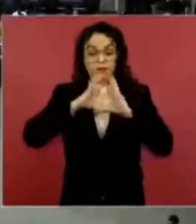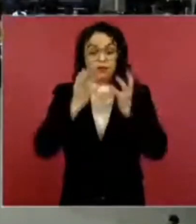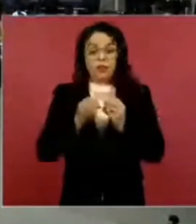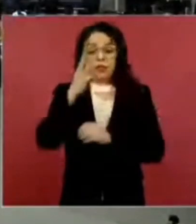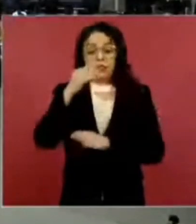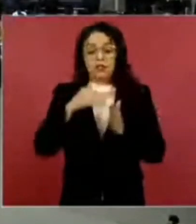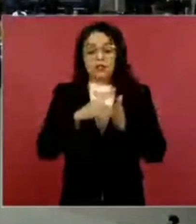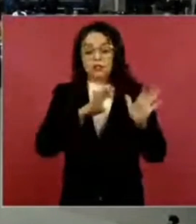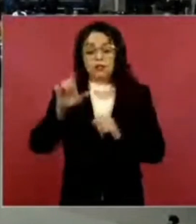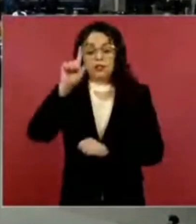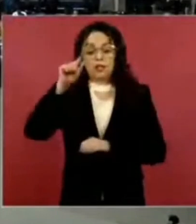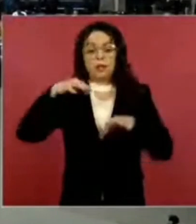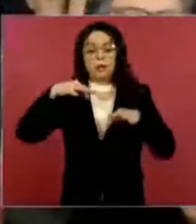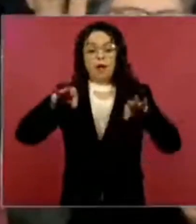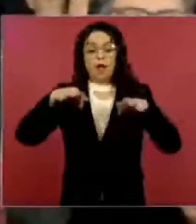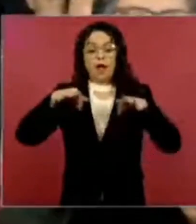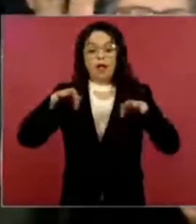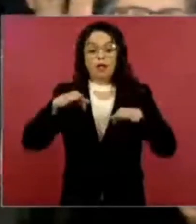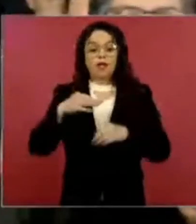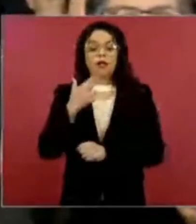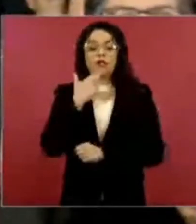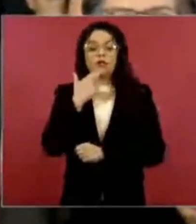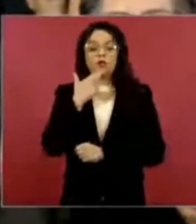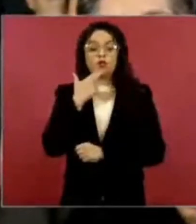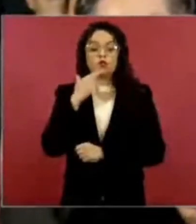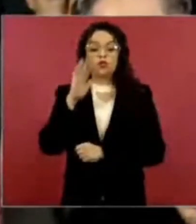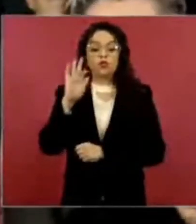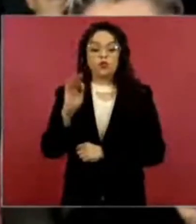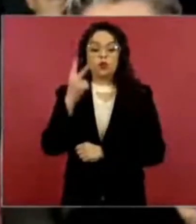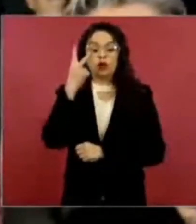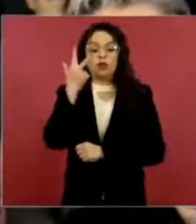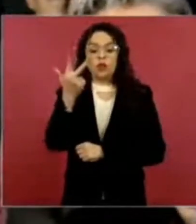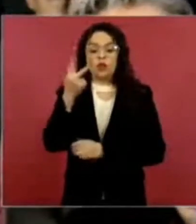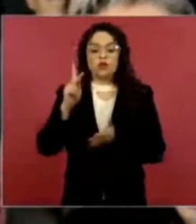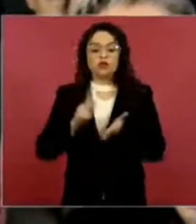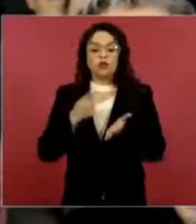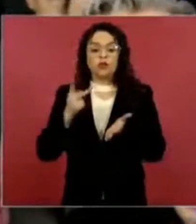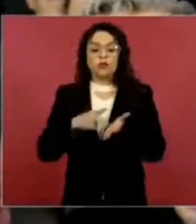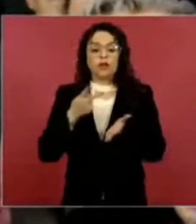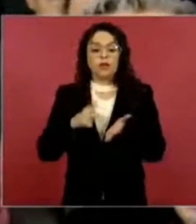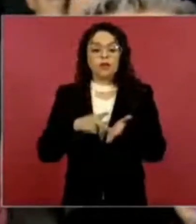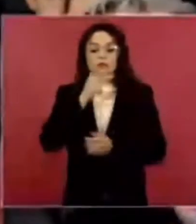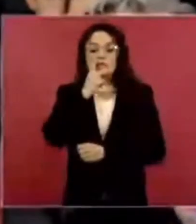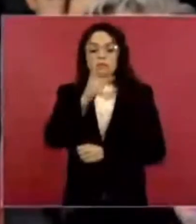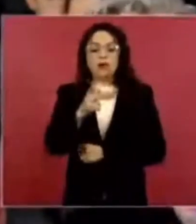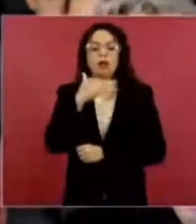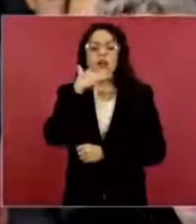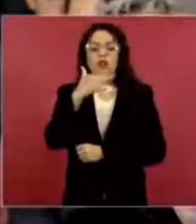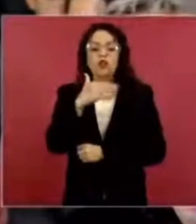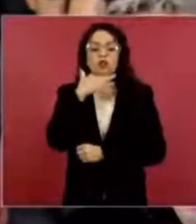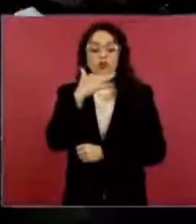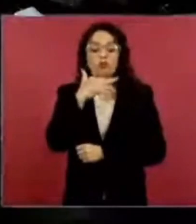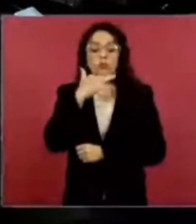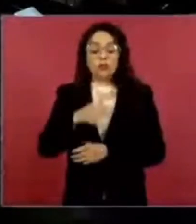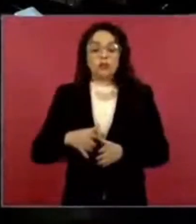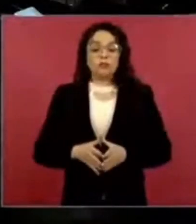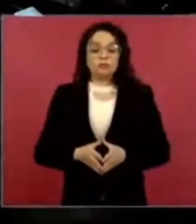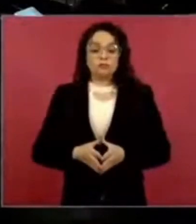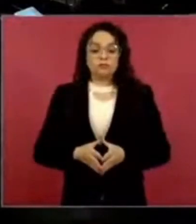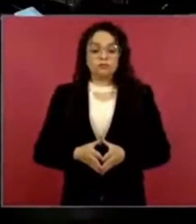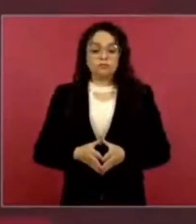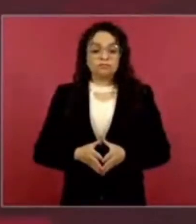3.470 páginas en donde solamente 48 veces se dice la palabra corrupción. Muy buen